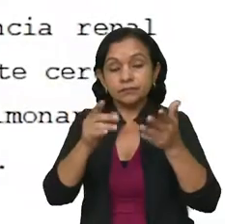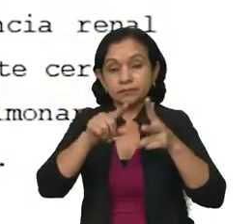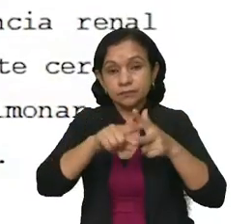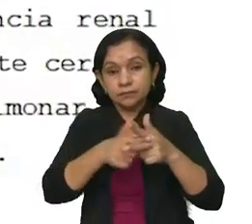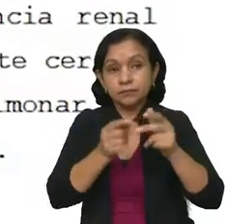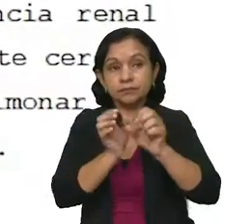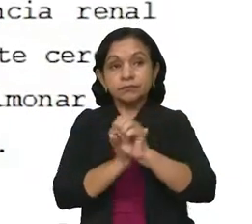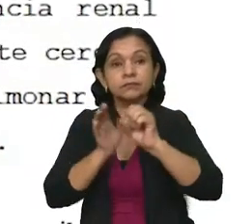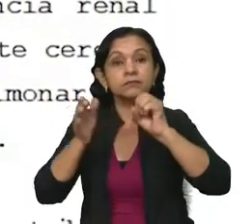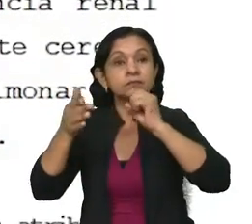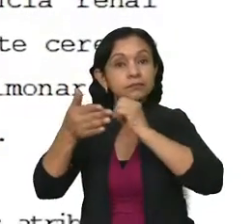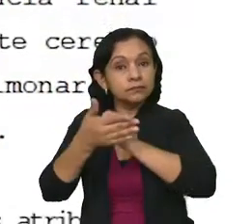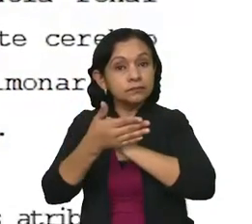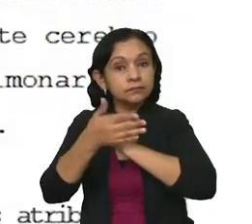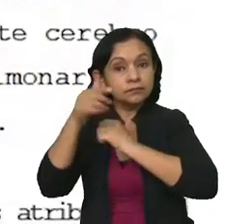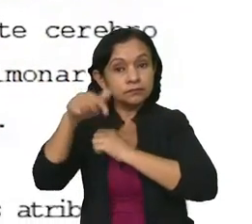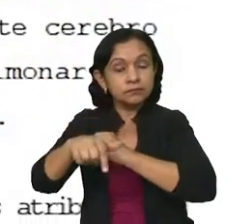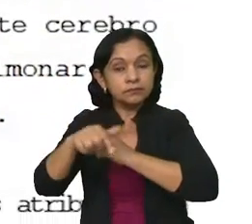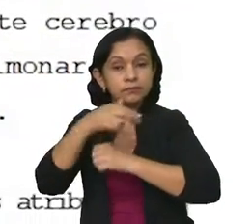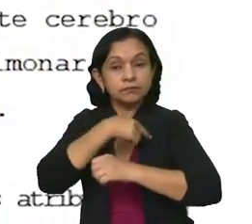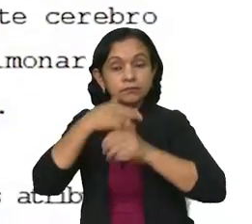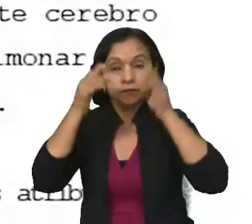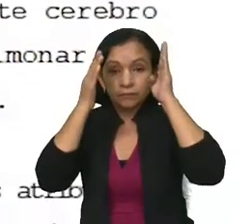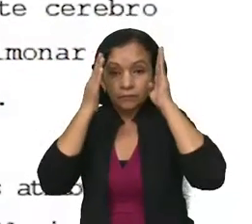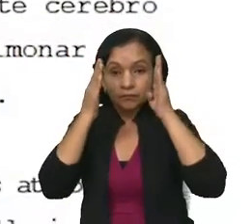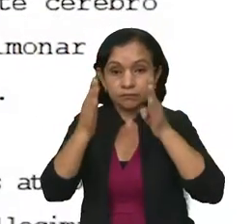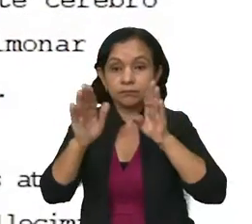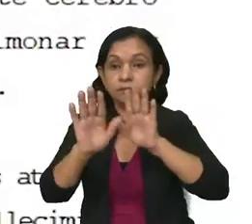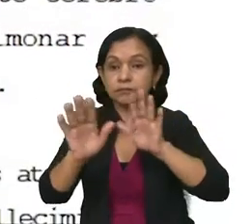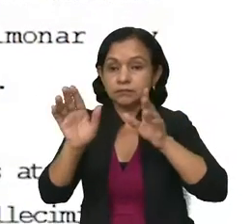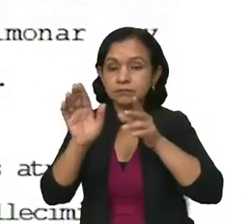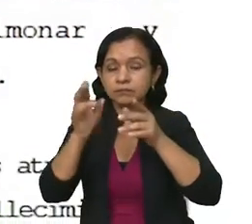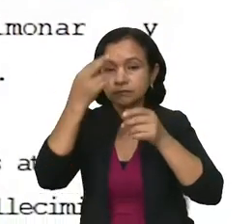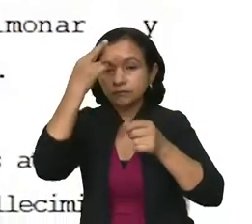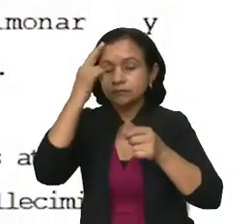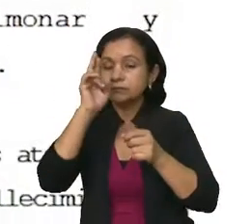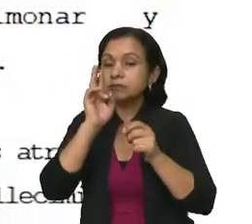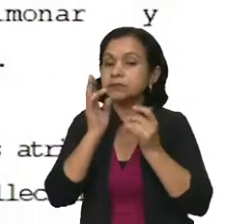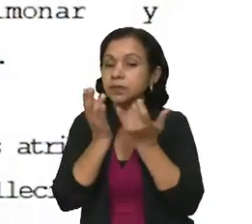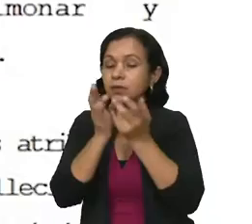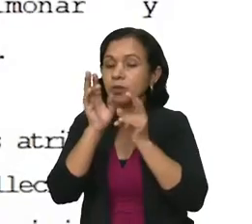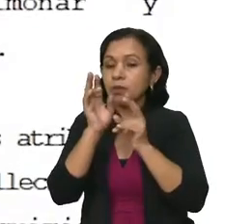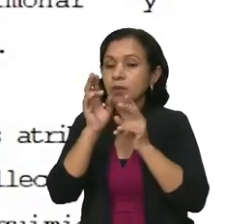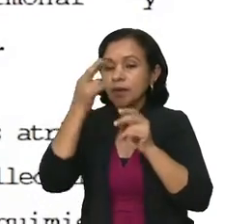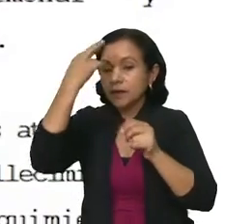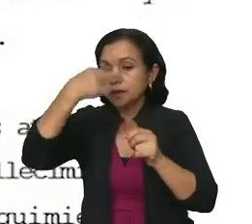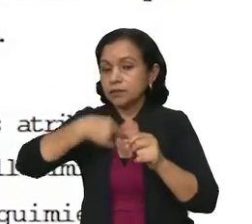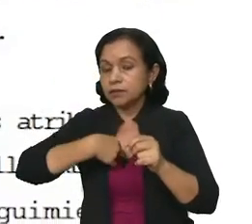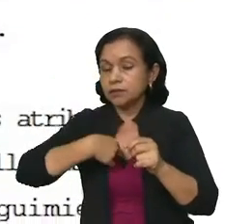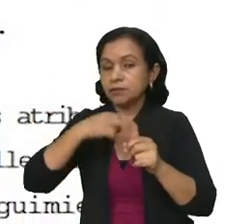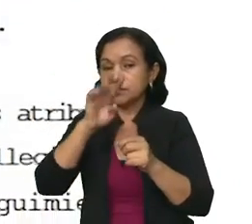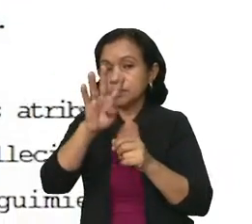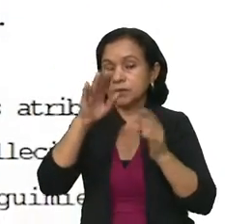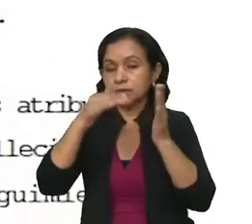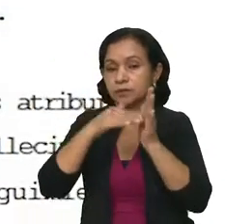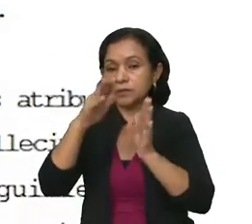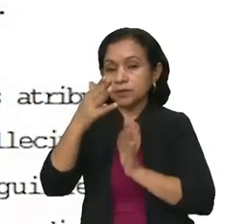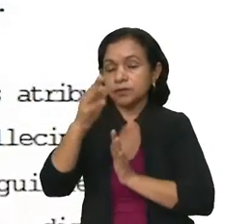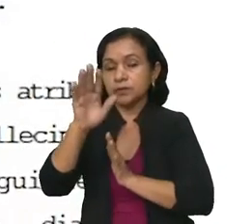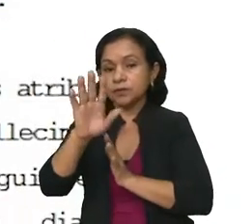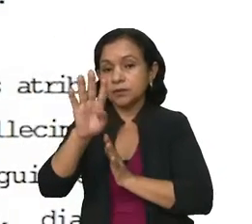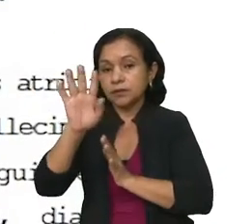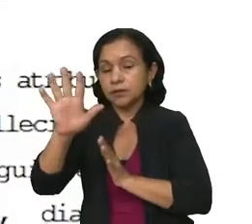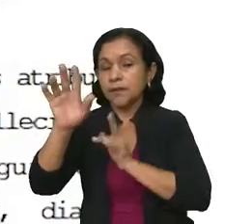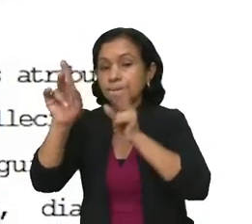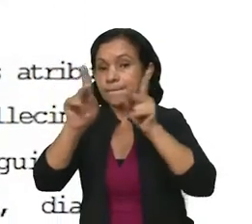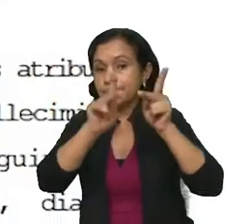de la pandemia hasta el día de hoy se han atendido y dado seguimiento responsable y cuidadoso a 4.225 personas.